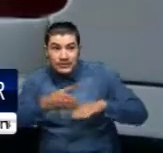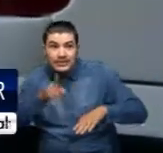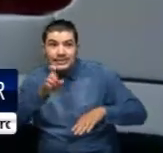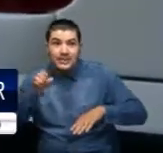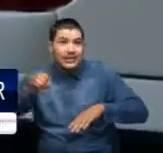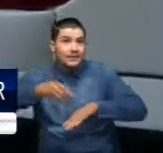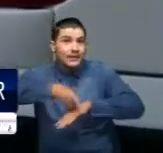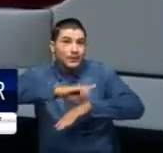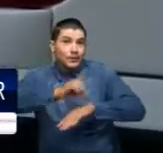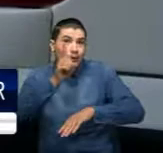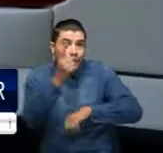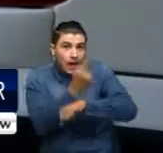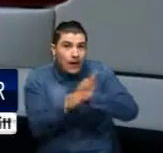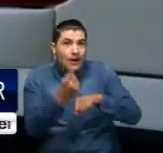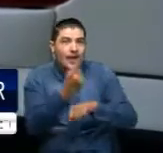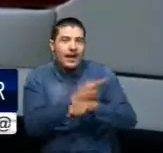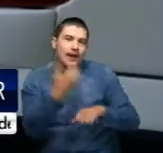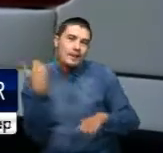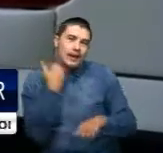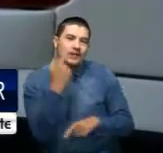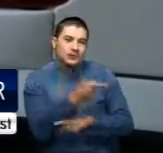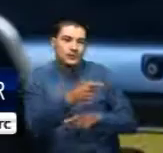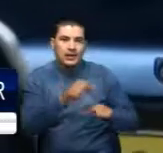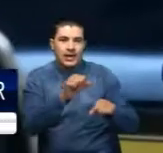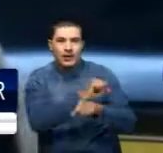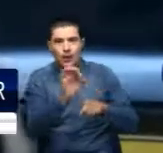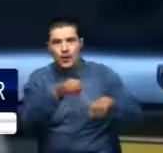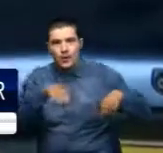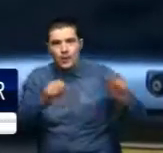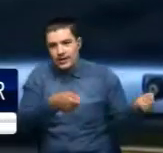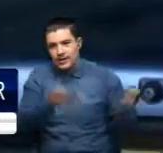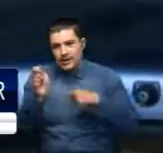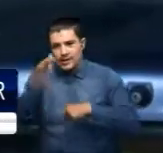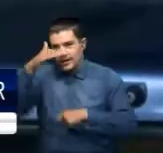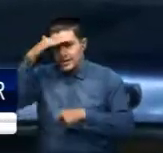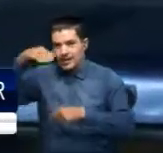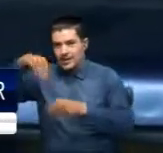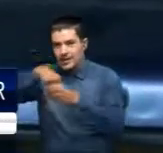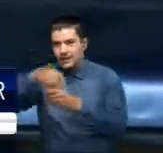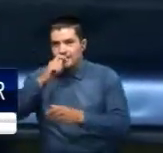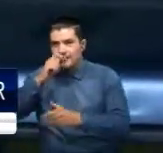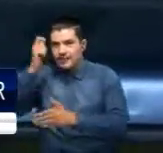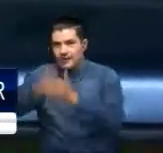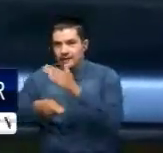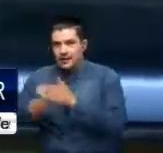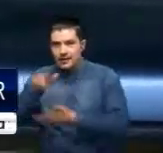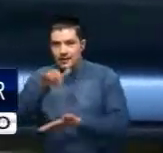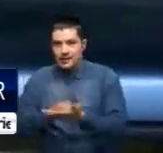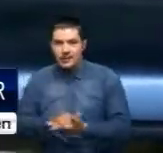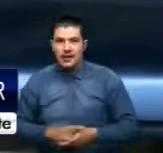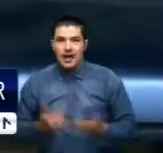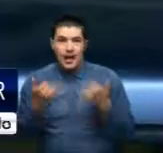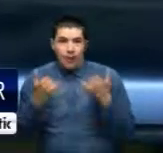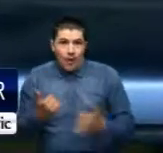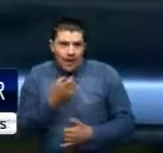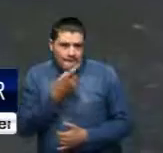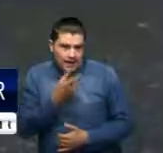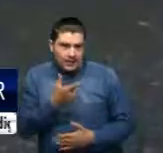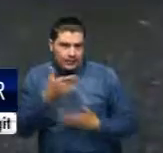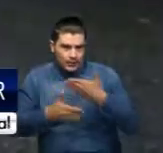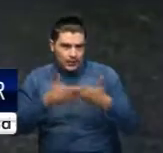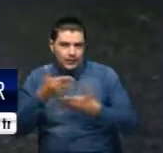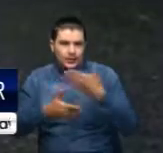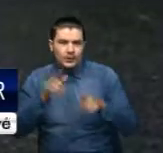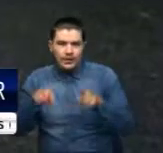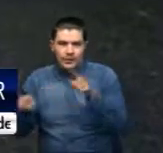del consejo de estado que estaba contenida en una resolución de tránsito que regulaba las infracciones de colombia facilita algunos trámites